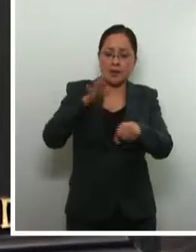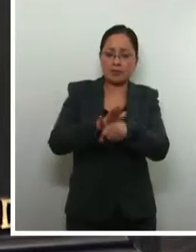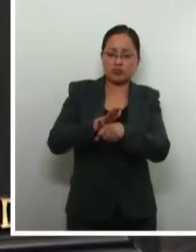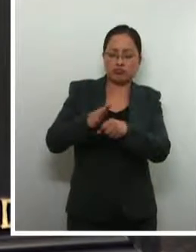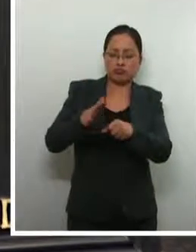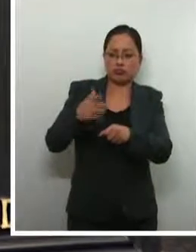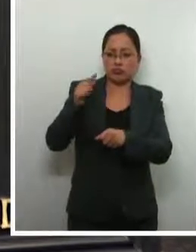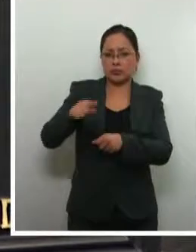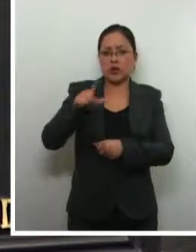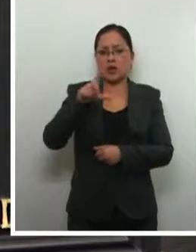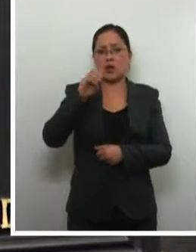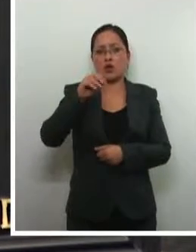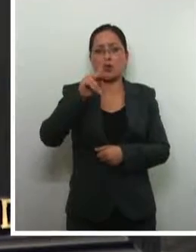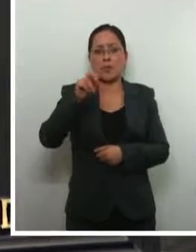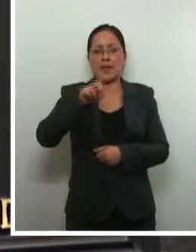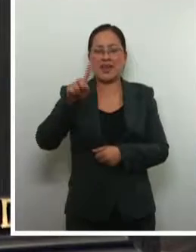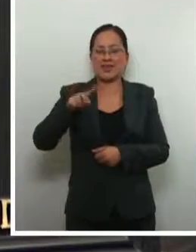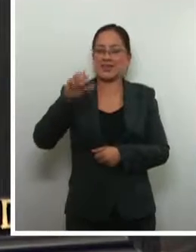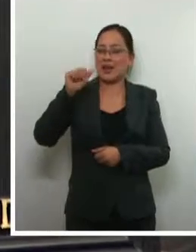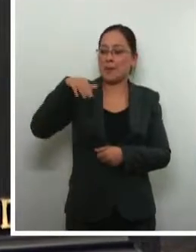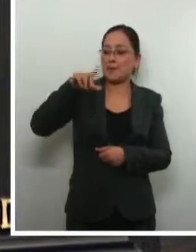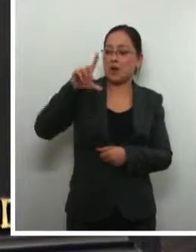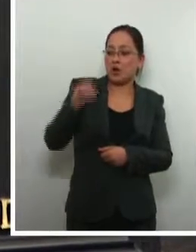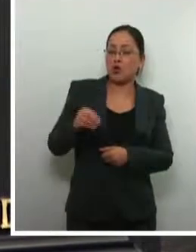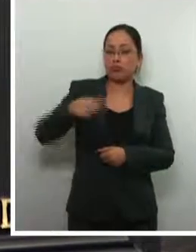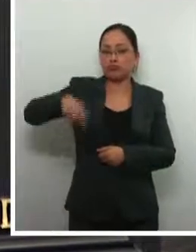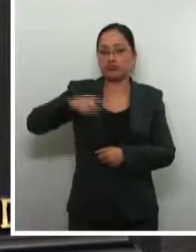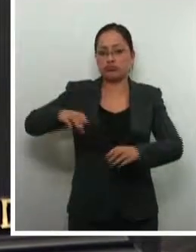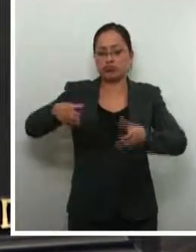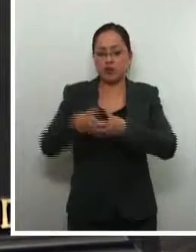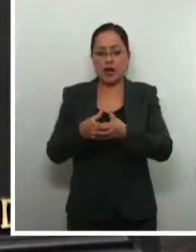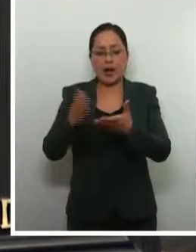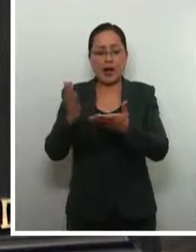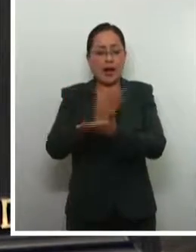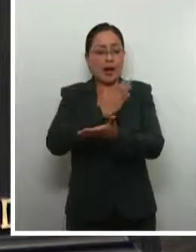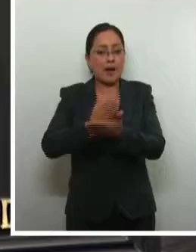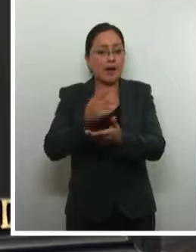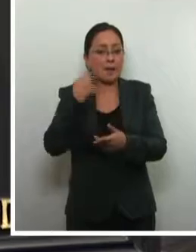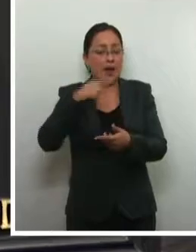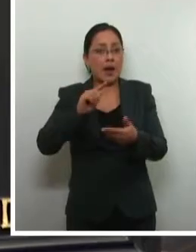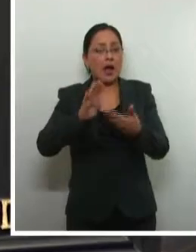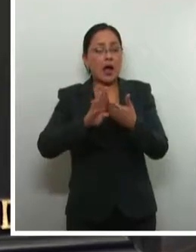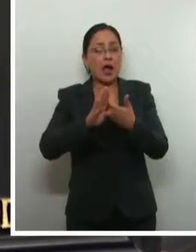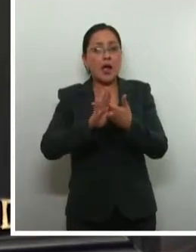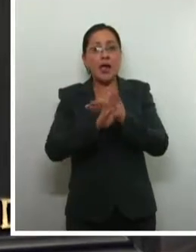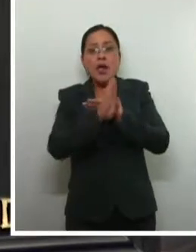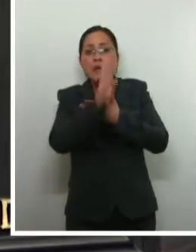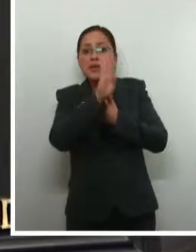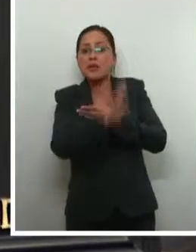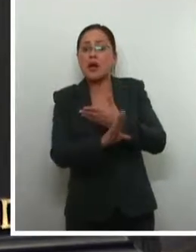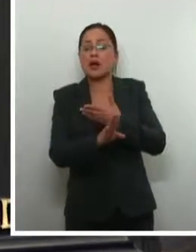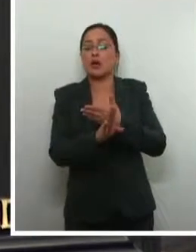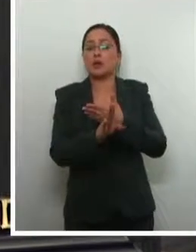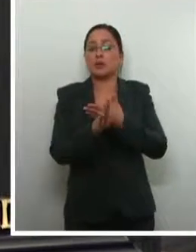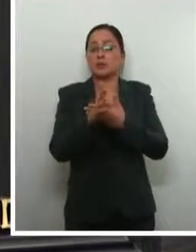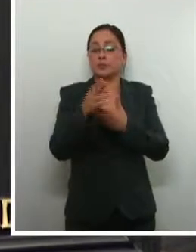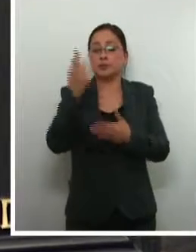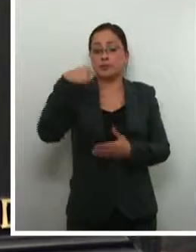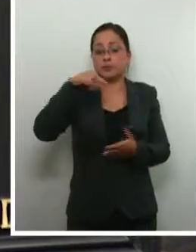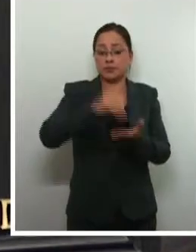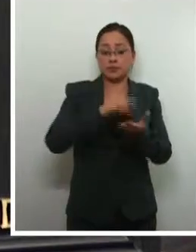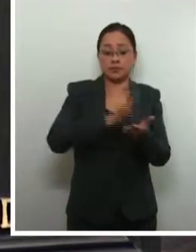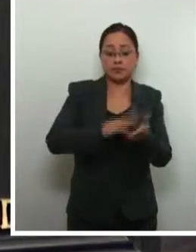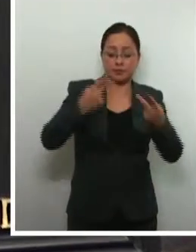del licenciado López Obrador, fue con un carácter totalmente preventivo, o sea, que estuvieran